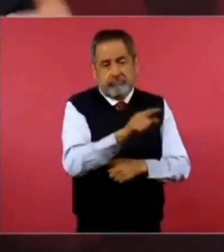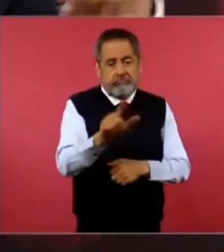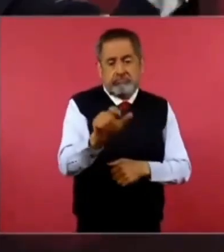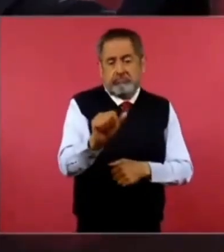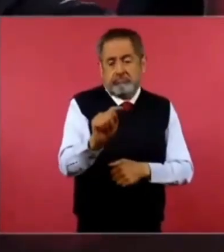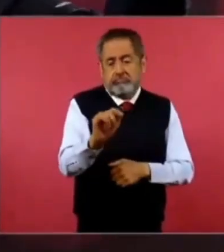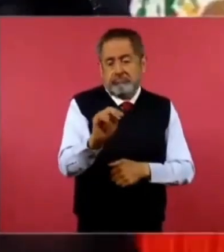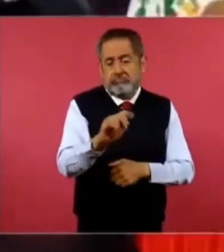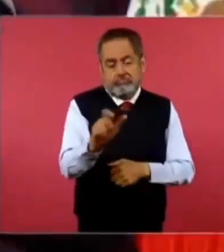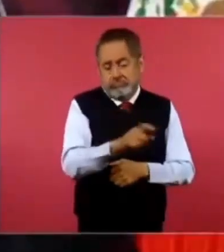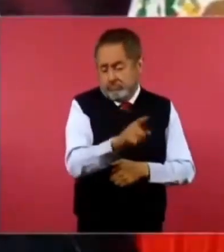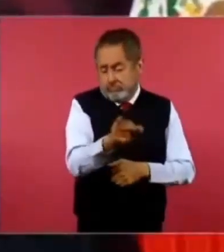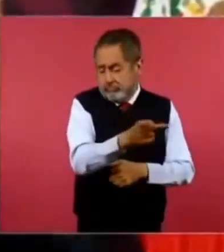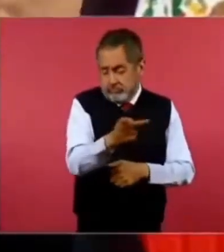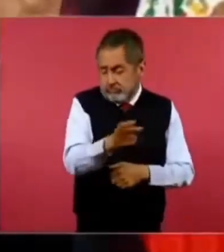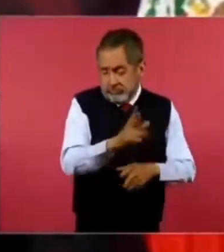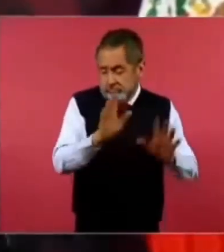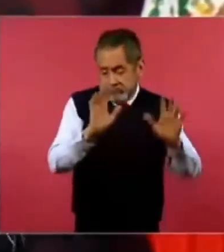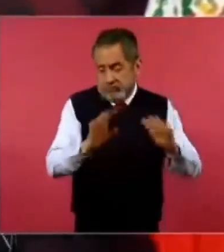porque